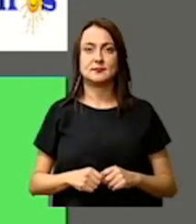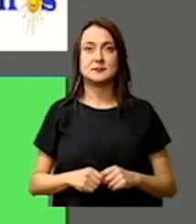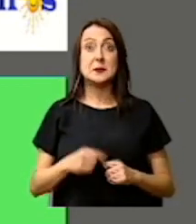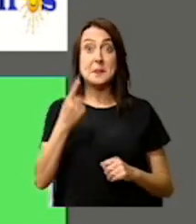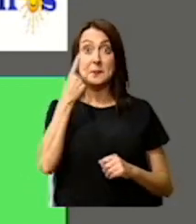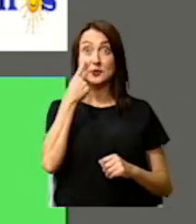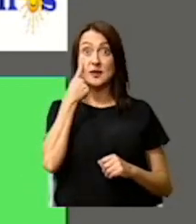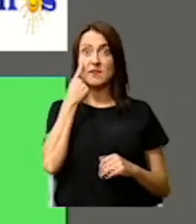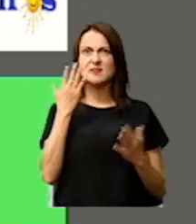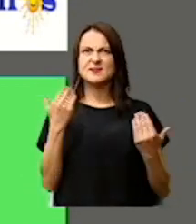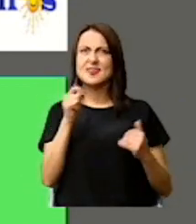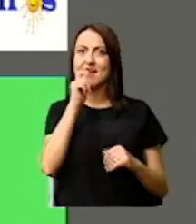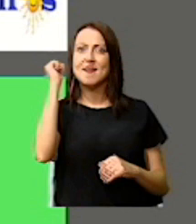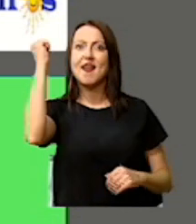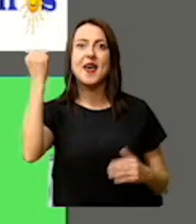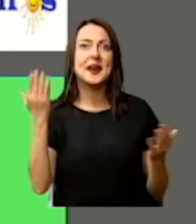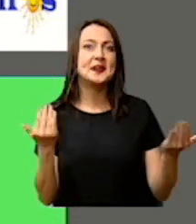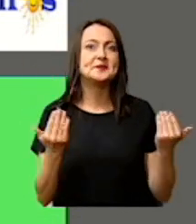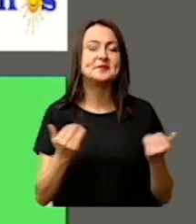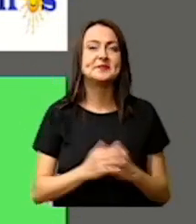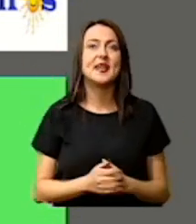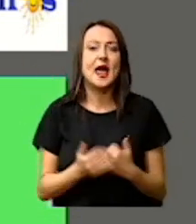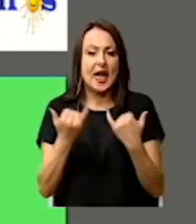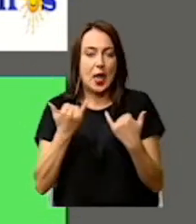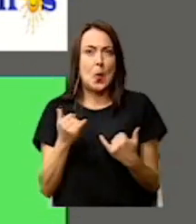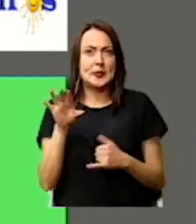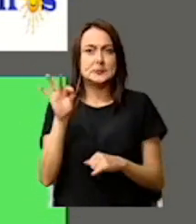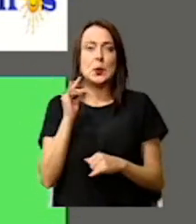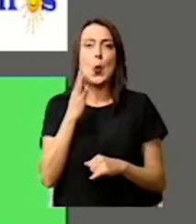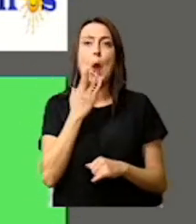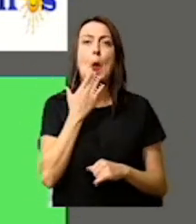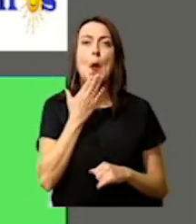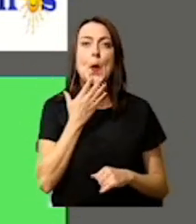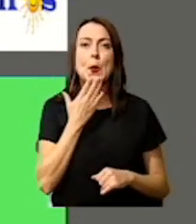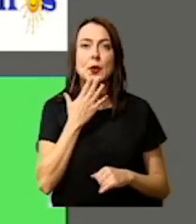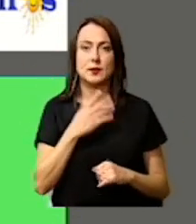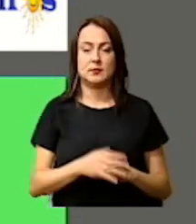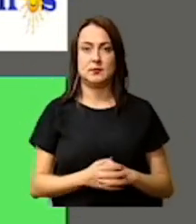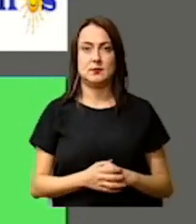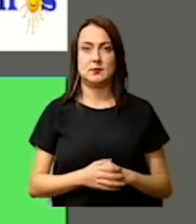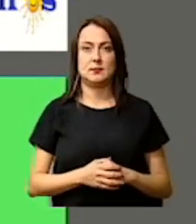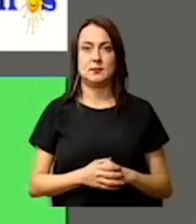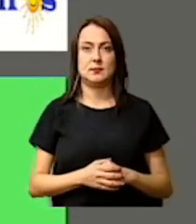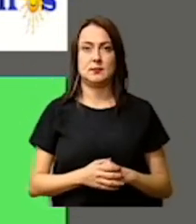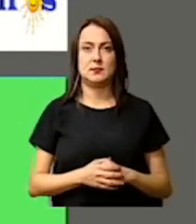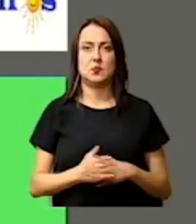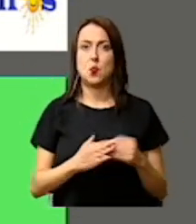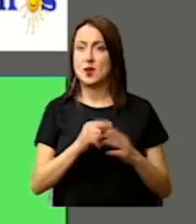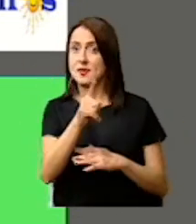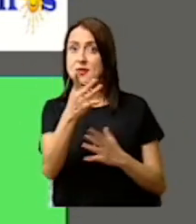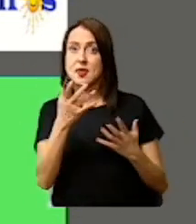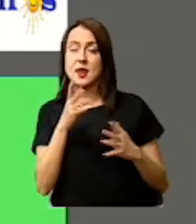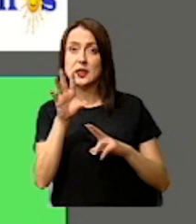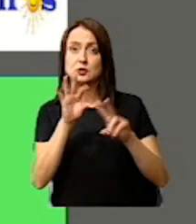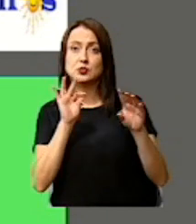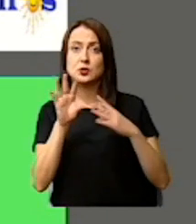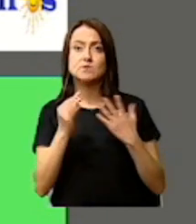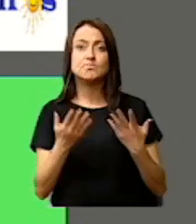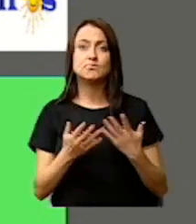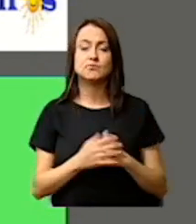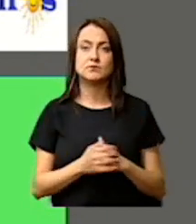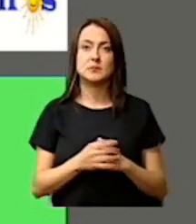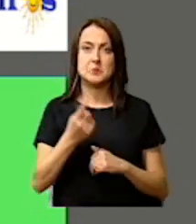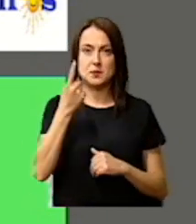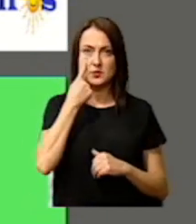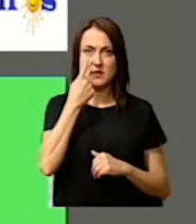Vamos a ver quién gana aquí. Ahora escojamos el color. ¿Cuál quieren escoger? Vamos